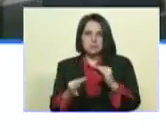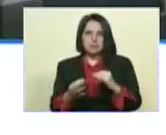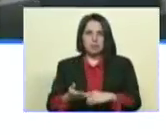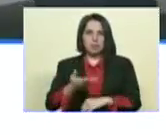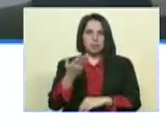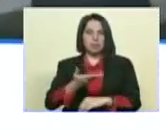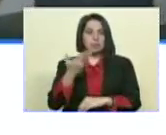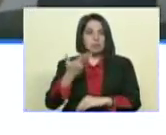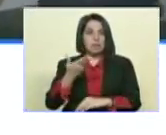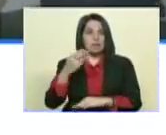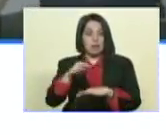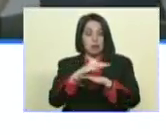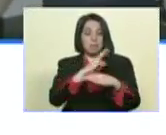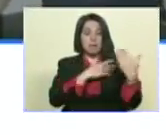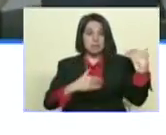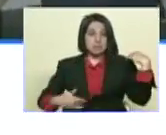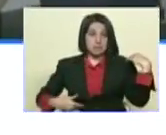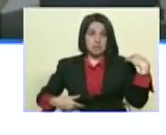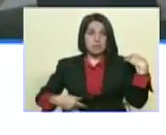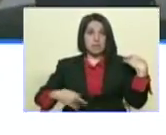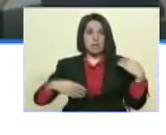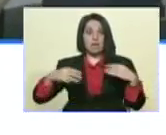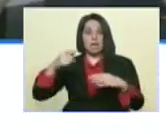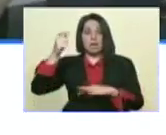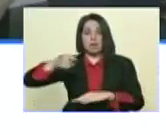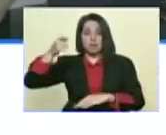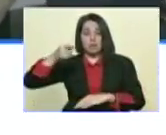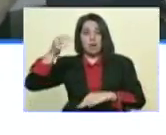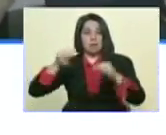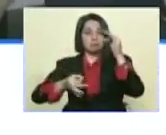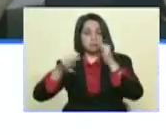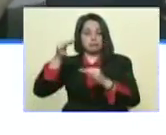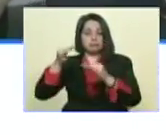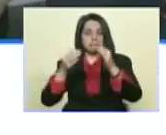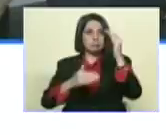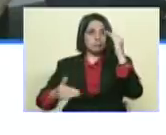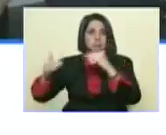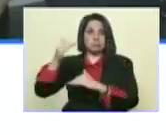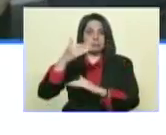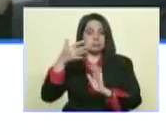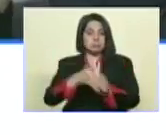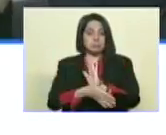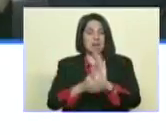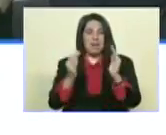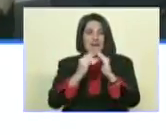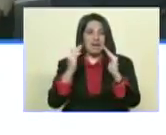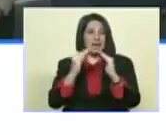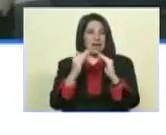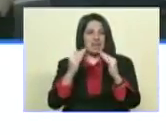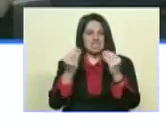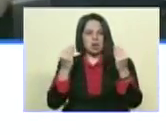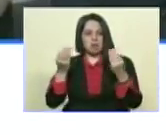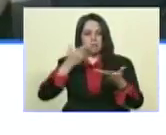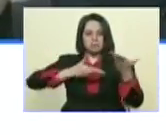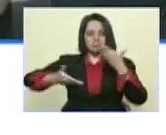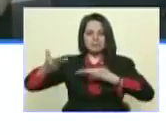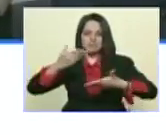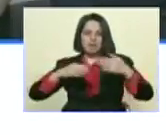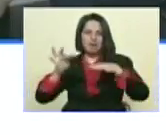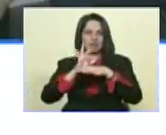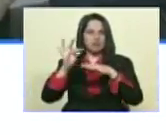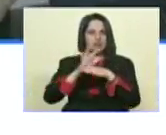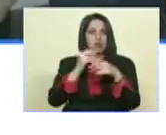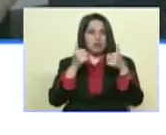del Tribunal Supremo de Justicia sobre toda la interacción para que las Casas de Justicia funcionen,